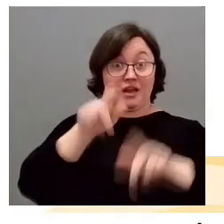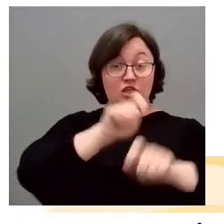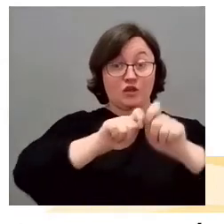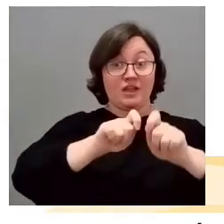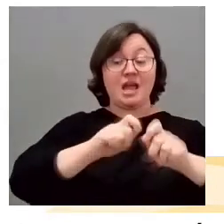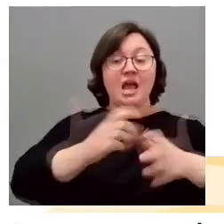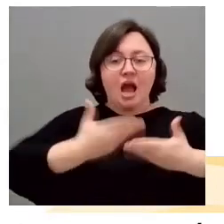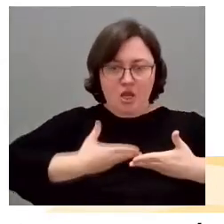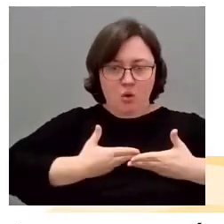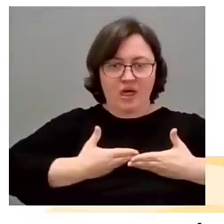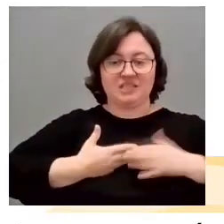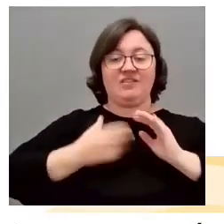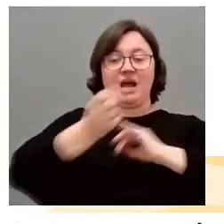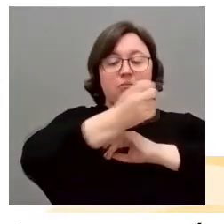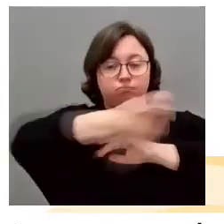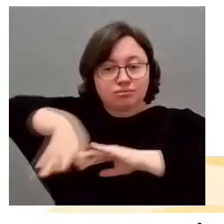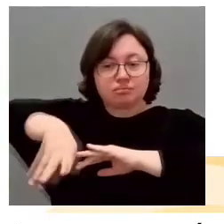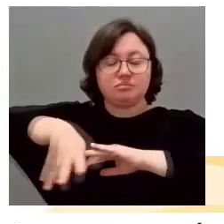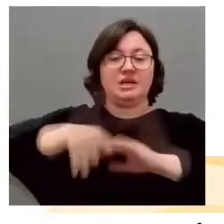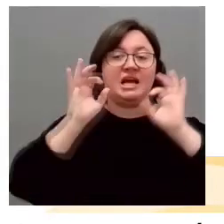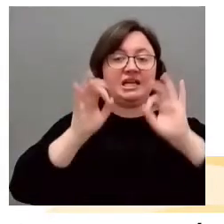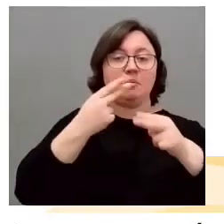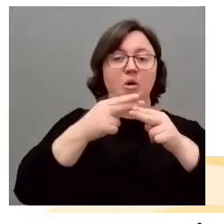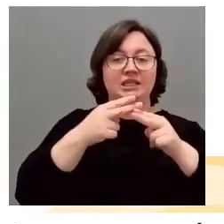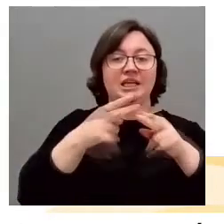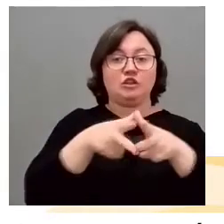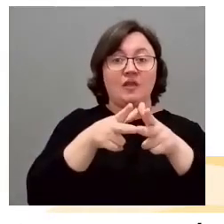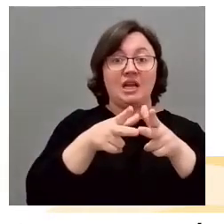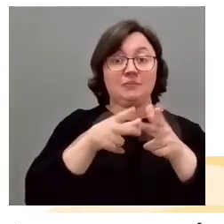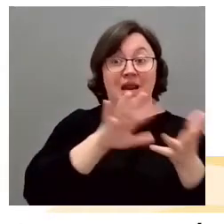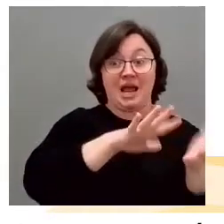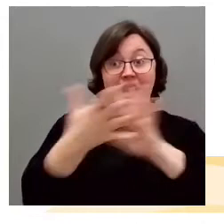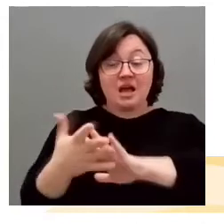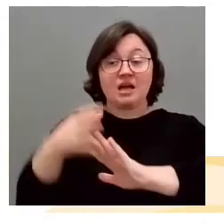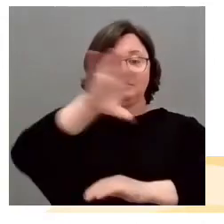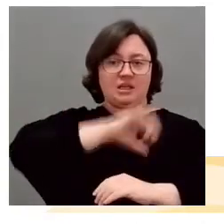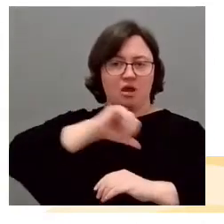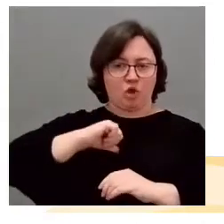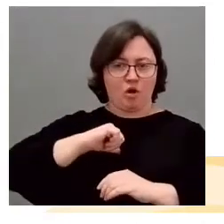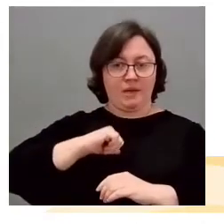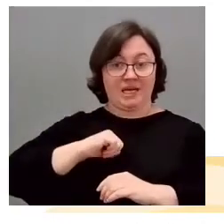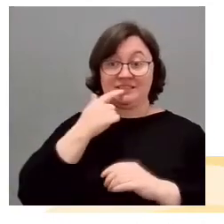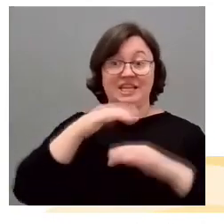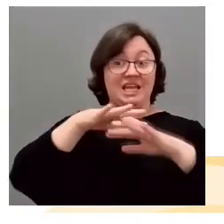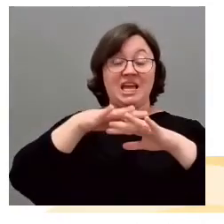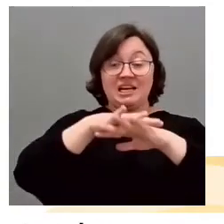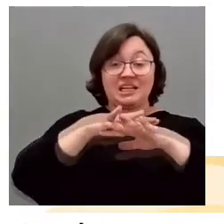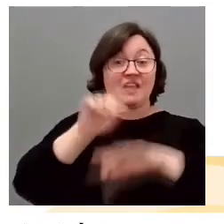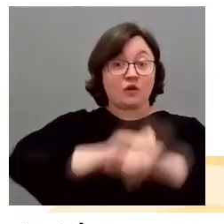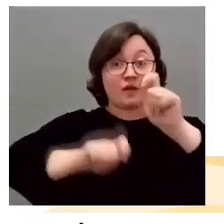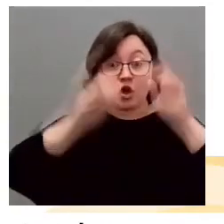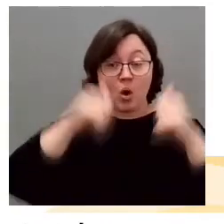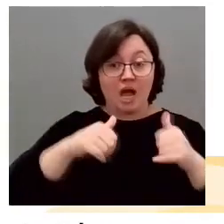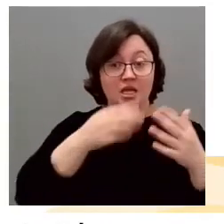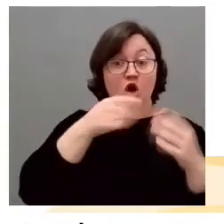administraciones a vertebrar las políticas de discapacidad en las comunidades autónomas. De no existir ese tejido, no tendríamos esos grandes profesionales, no